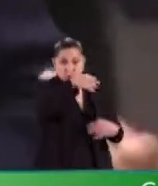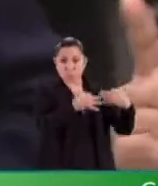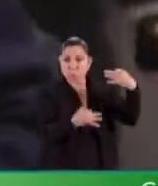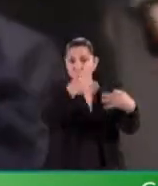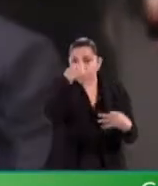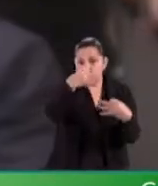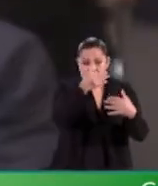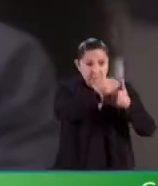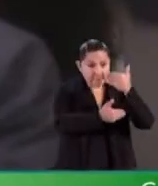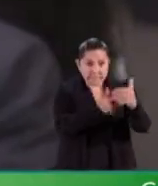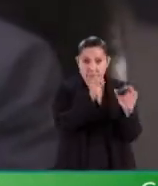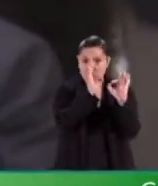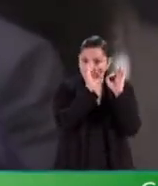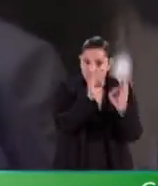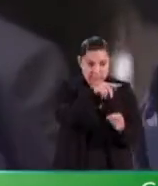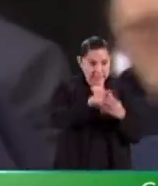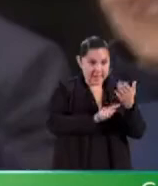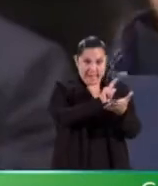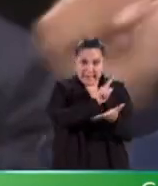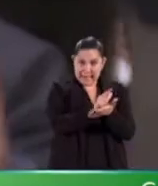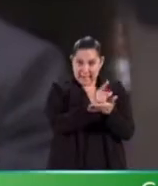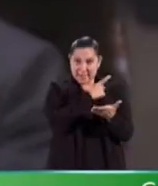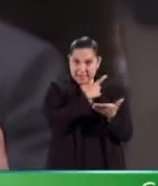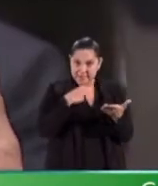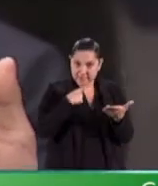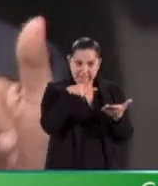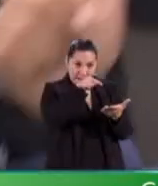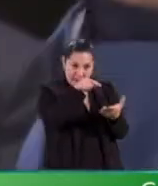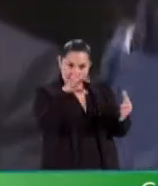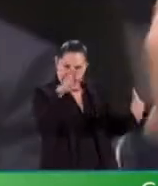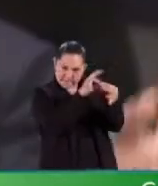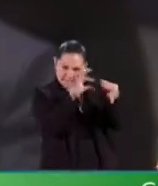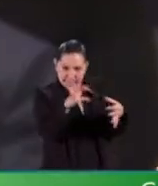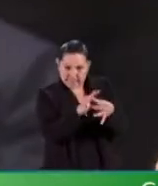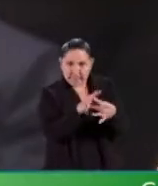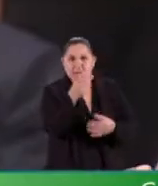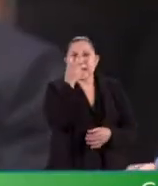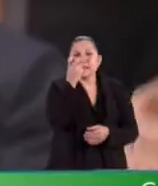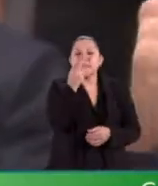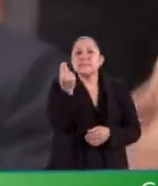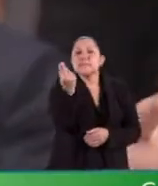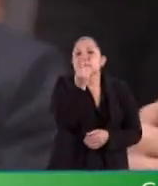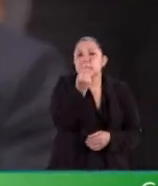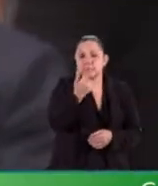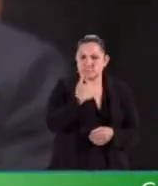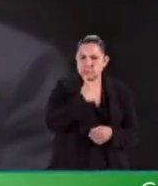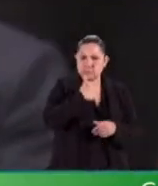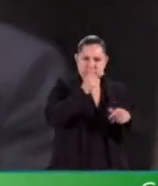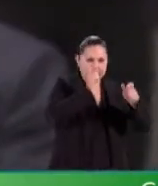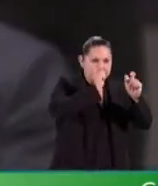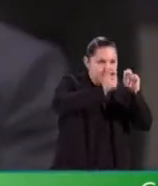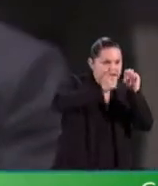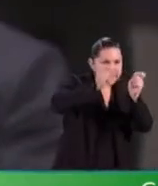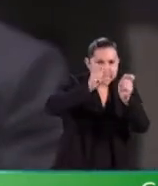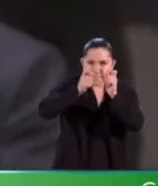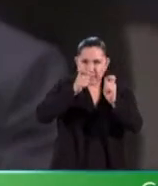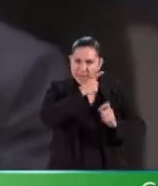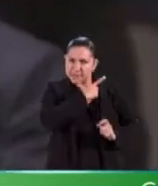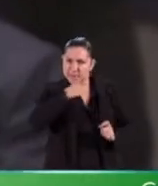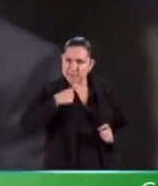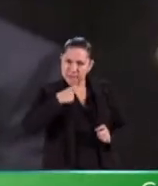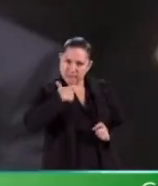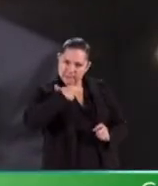correcta interpretación de la ley, se necesitan herramientas, capacidades y conocimientos.